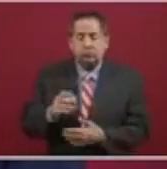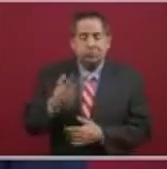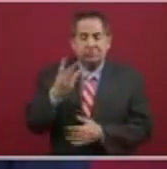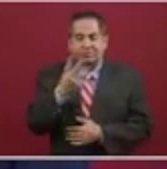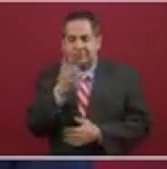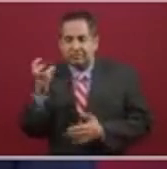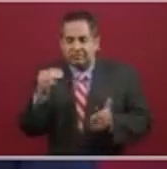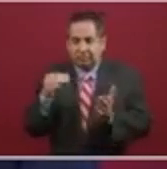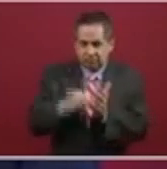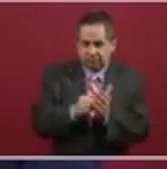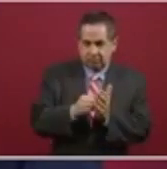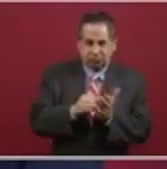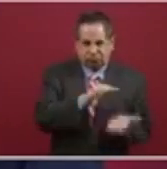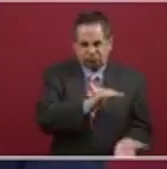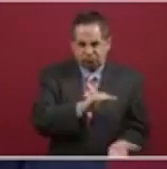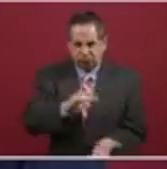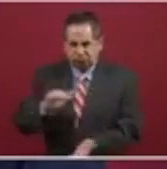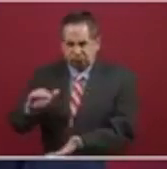diarios.